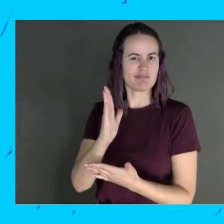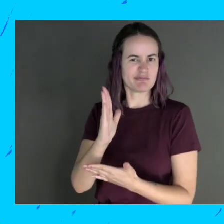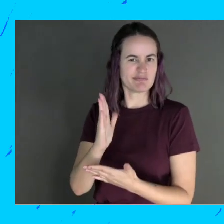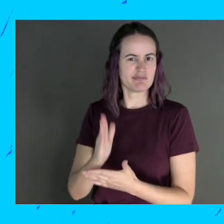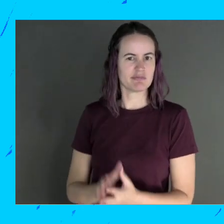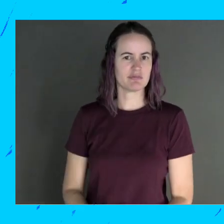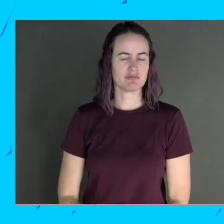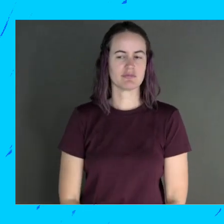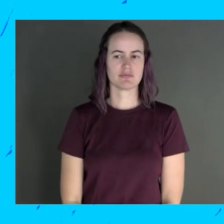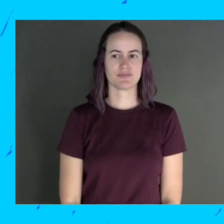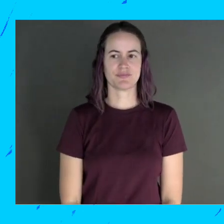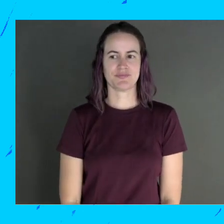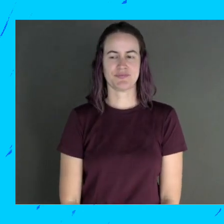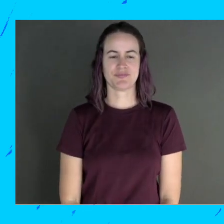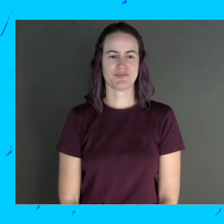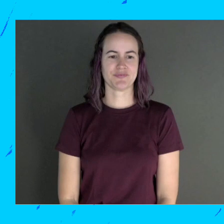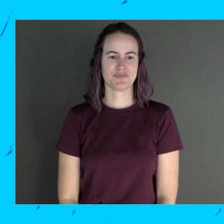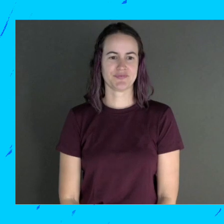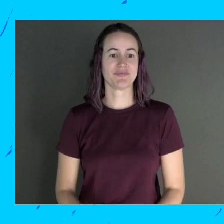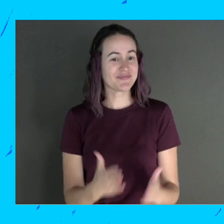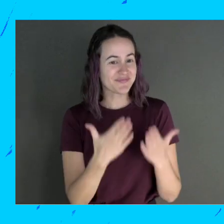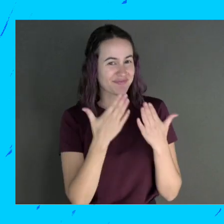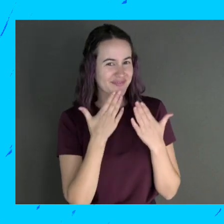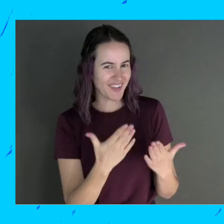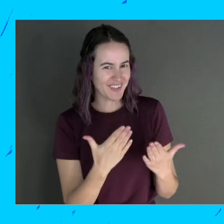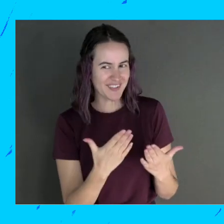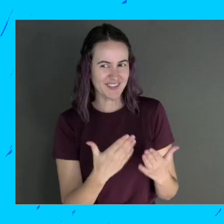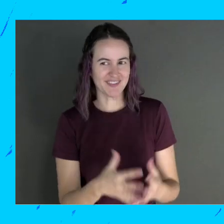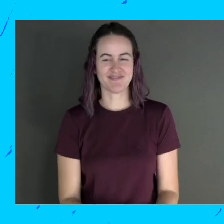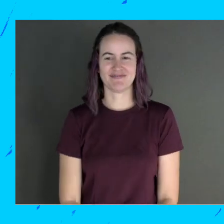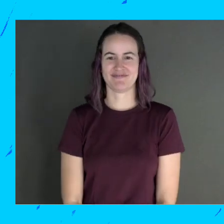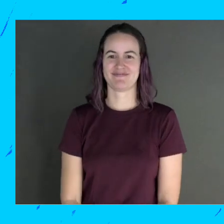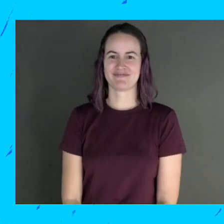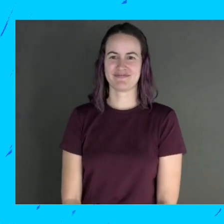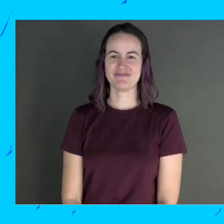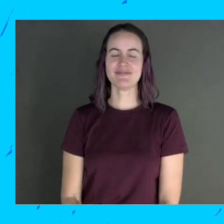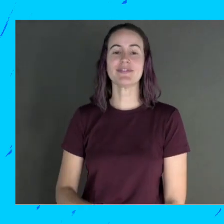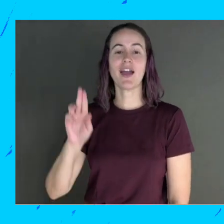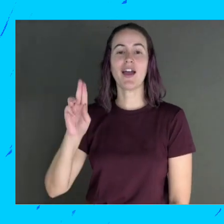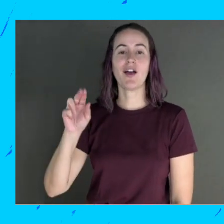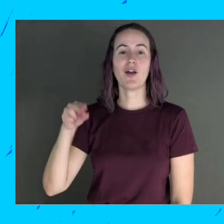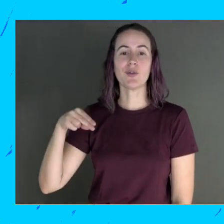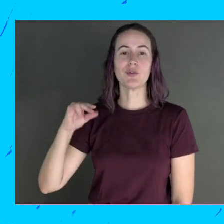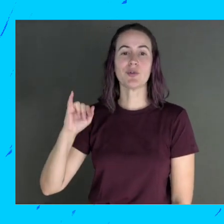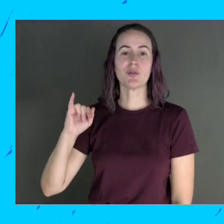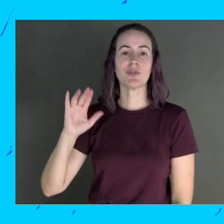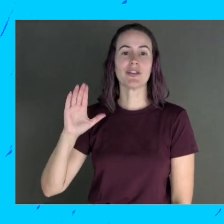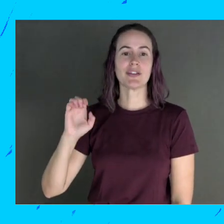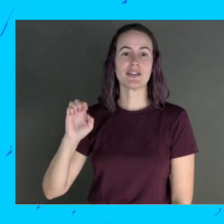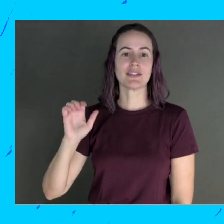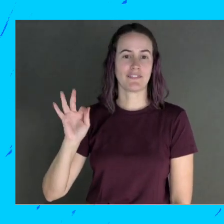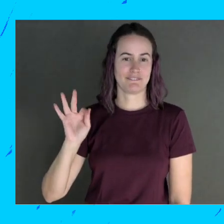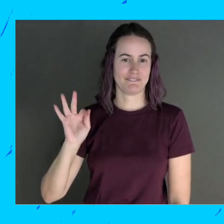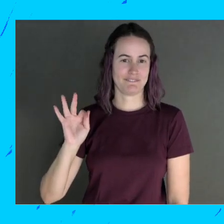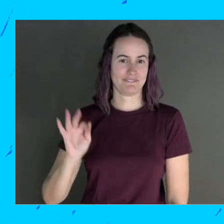calidad. Y estamos haciendo todo lo posible para alcanzarlo. Gracias. Gracias, Chris. Ahora le pasamos la palabra a Joanna Live de